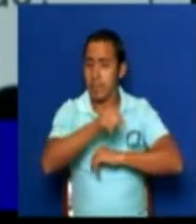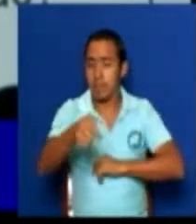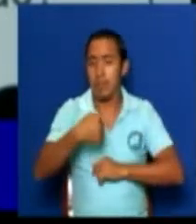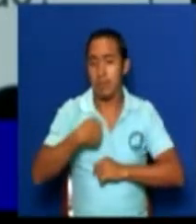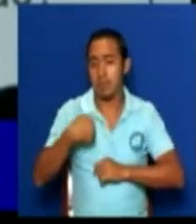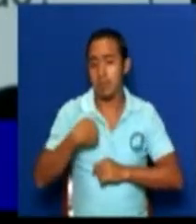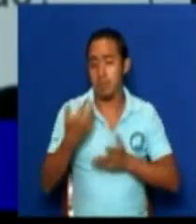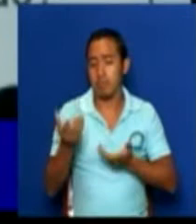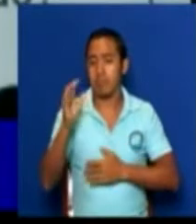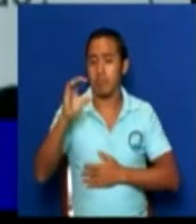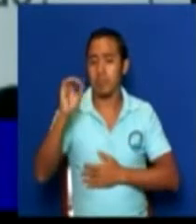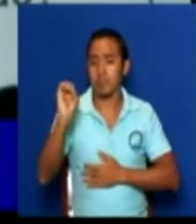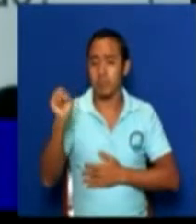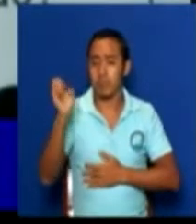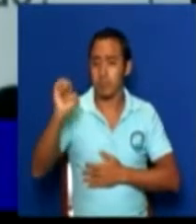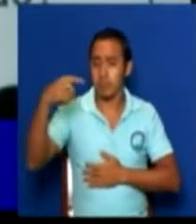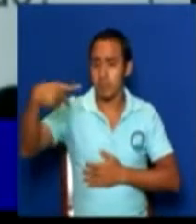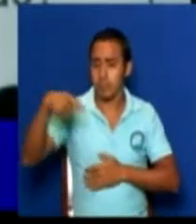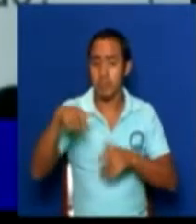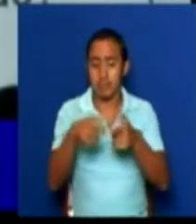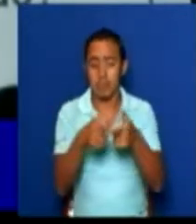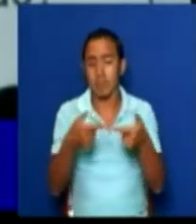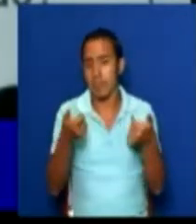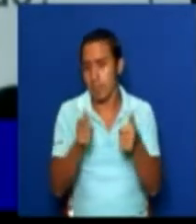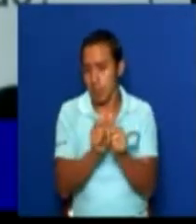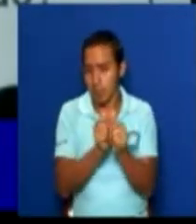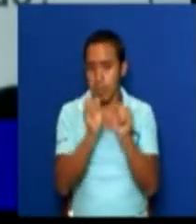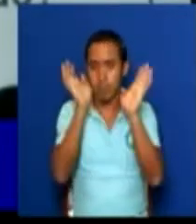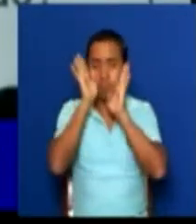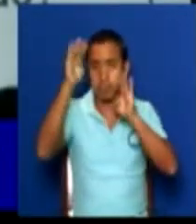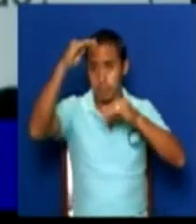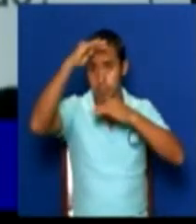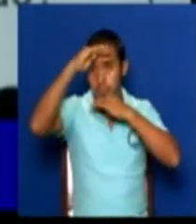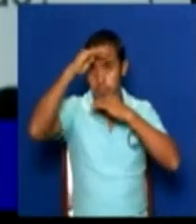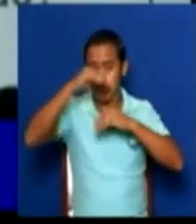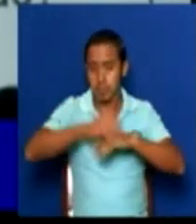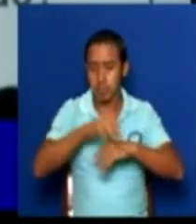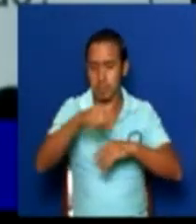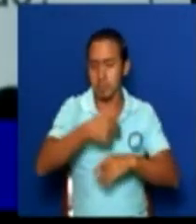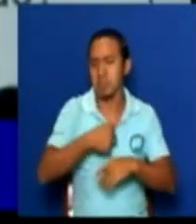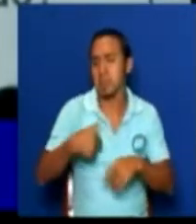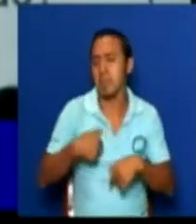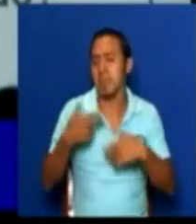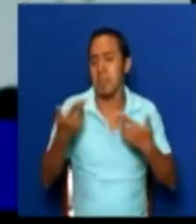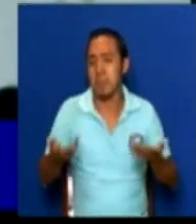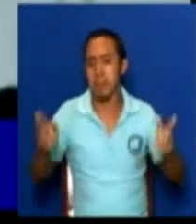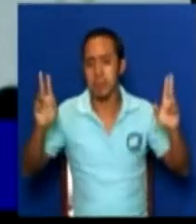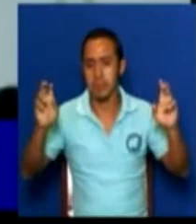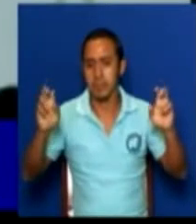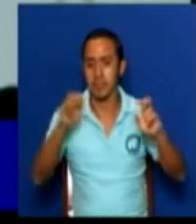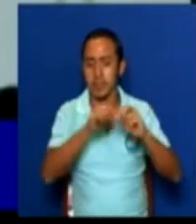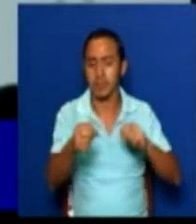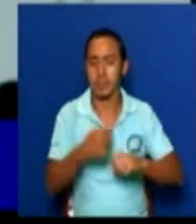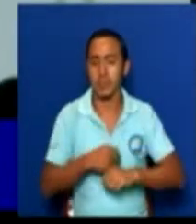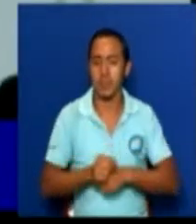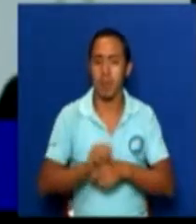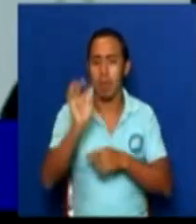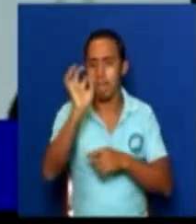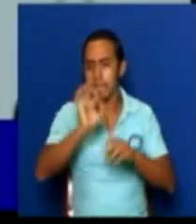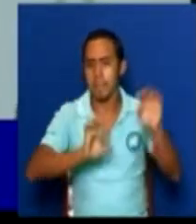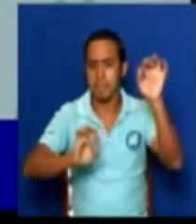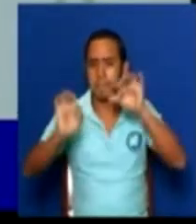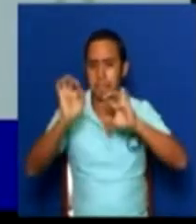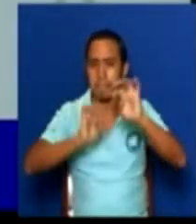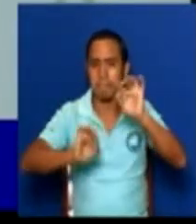como COSEP, como sector privado, pues que estamos haciendo alrededor de estos temas, que era básicamente un poco, ¿verdad?, la idea